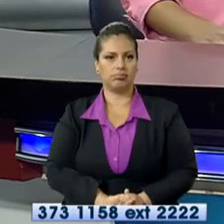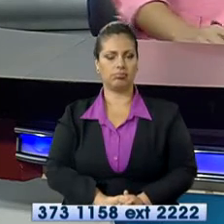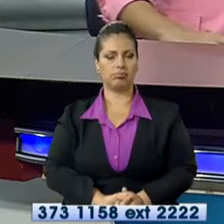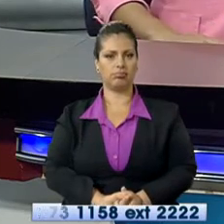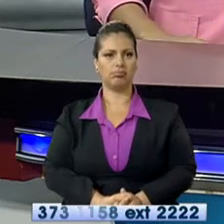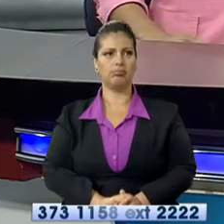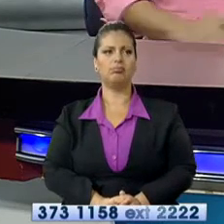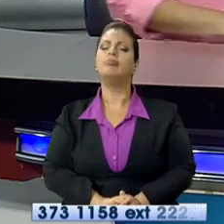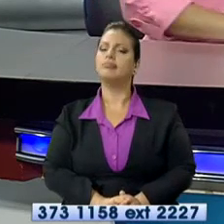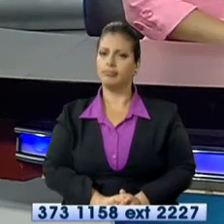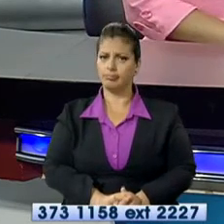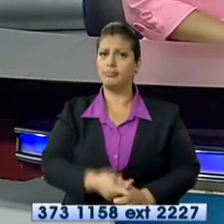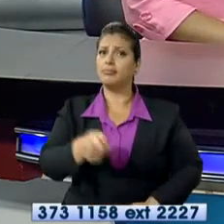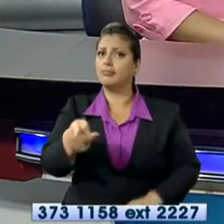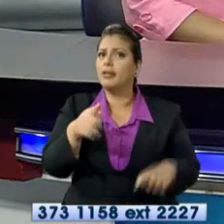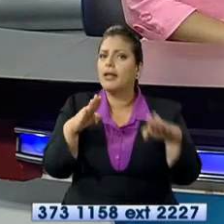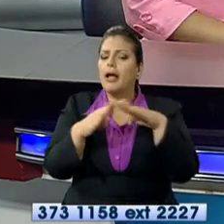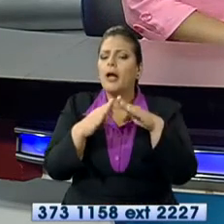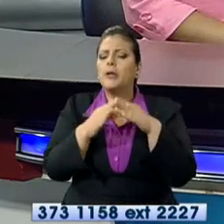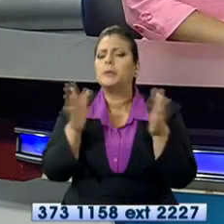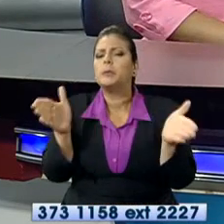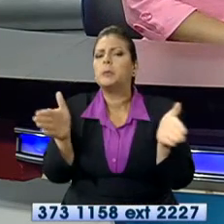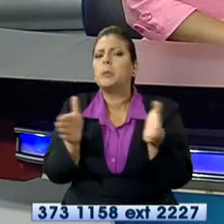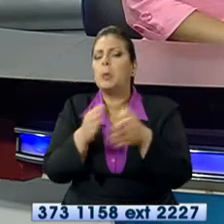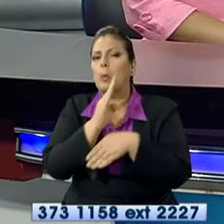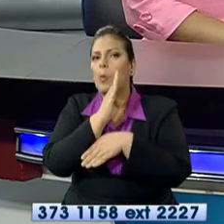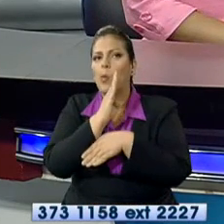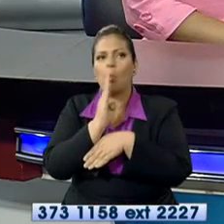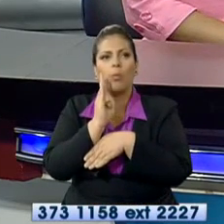funcionaba un pequeño bar.